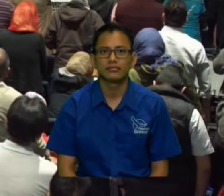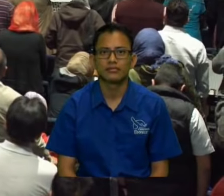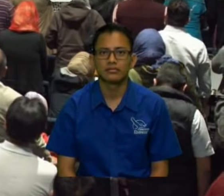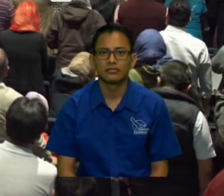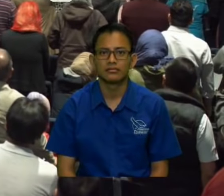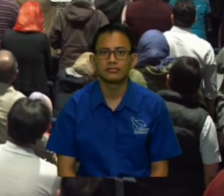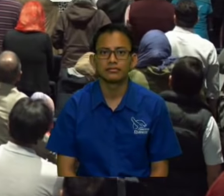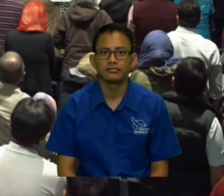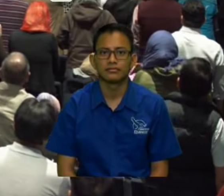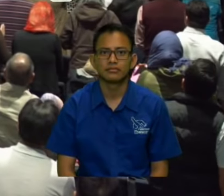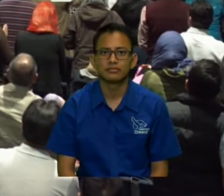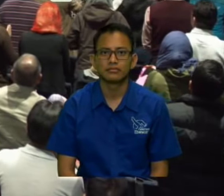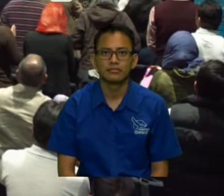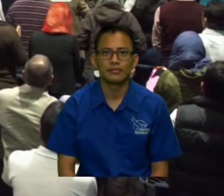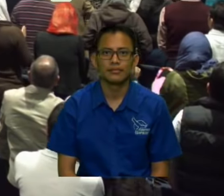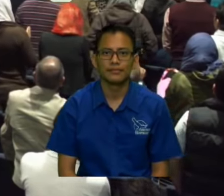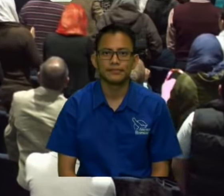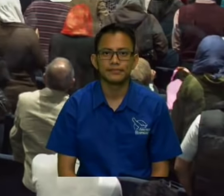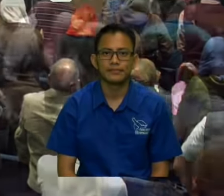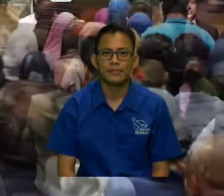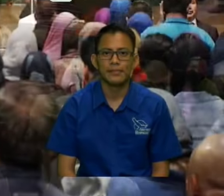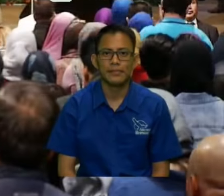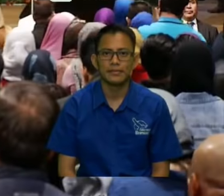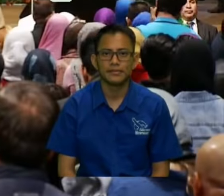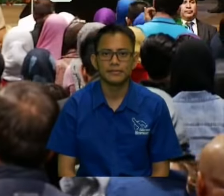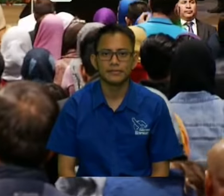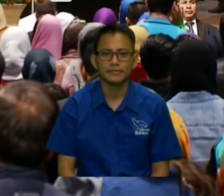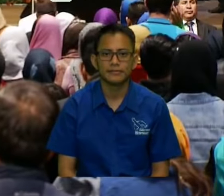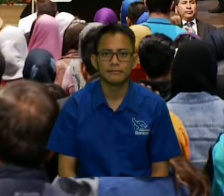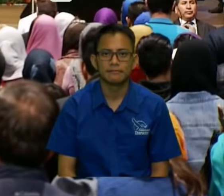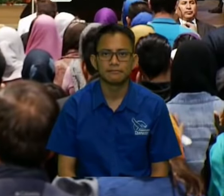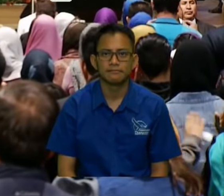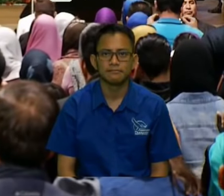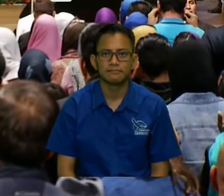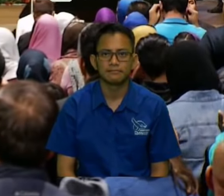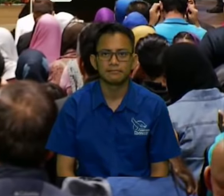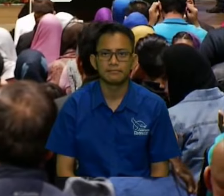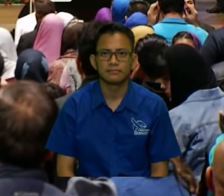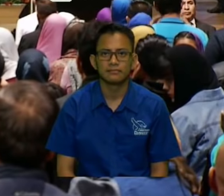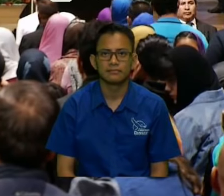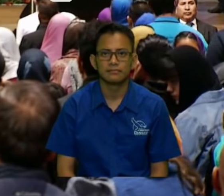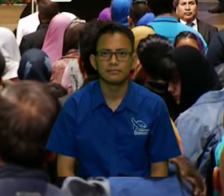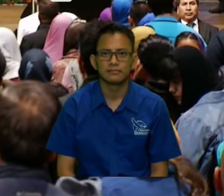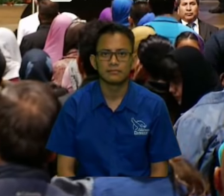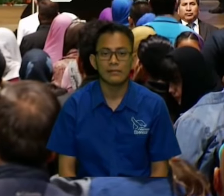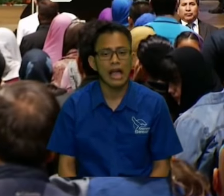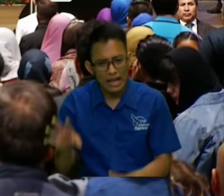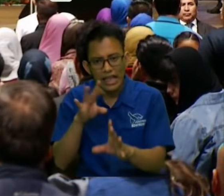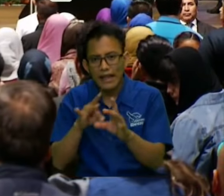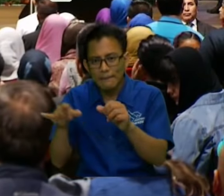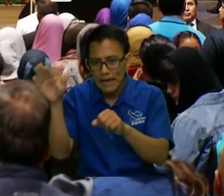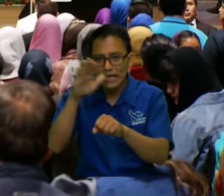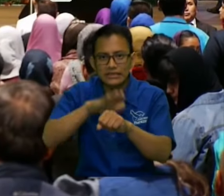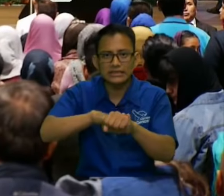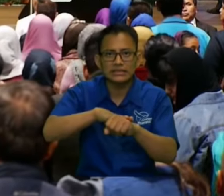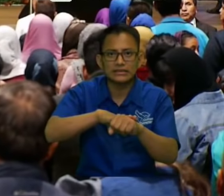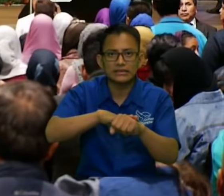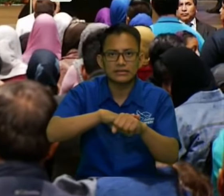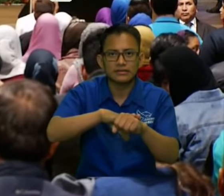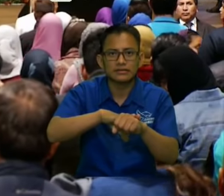abierto un momentito más esta invitación. Han venido dos personas, no sé si hay alguien más. Te